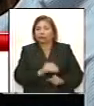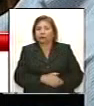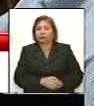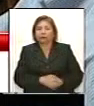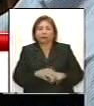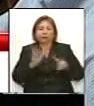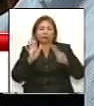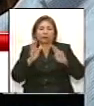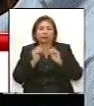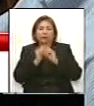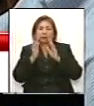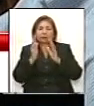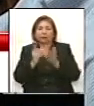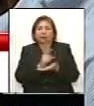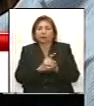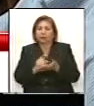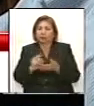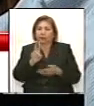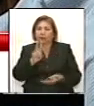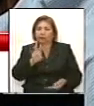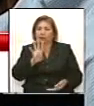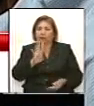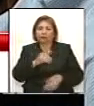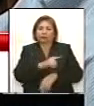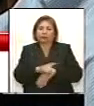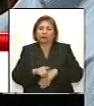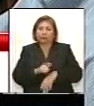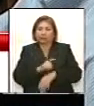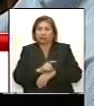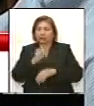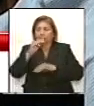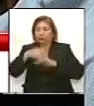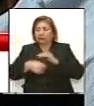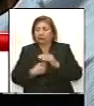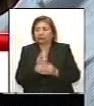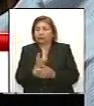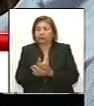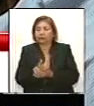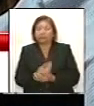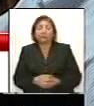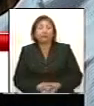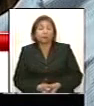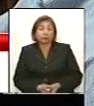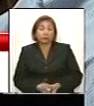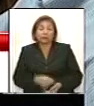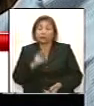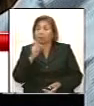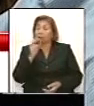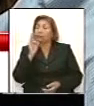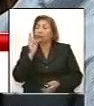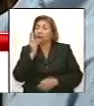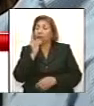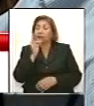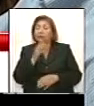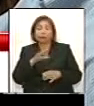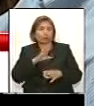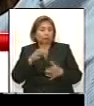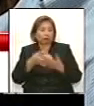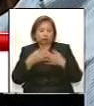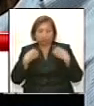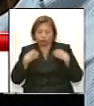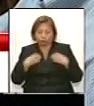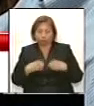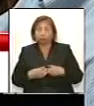días de la semana y las 24 horas. Se ha designado en este caso a un profesional, todos son abogados que